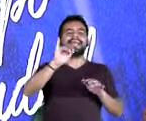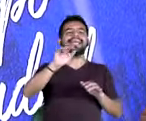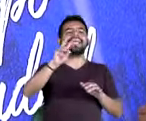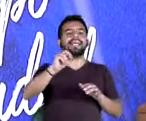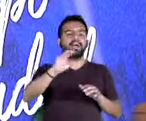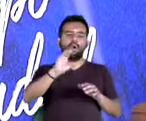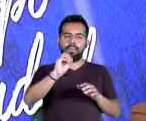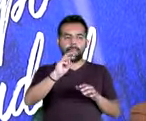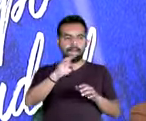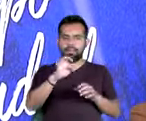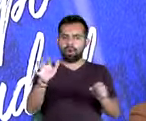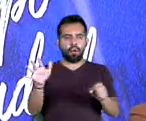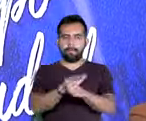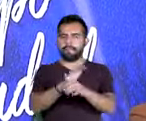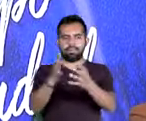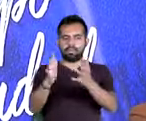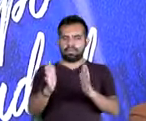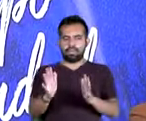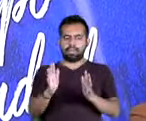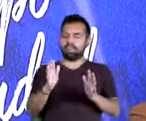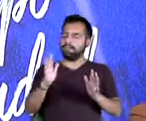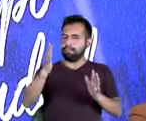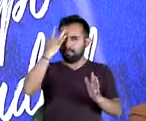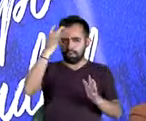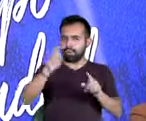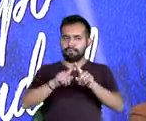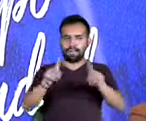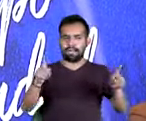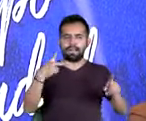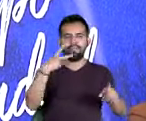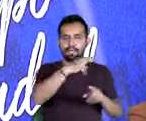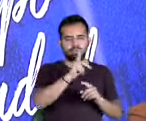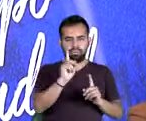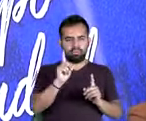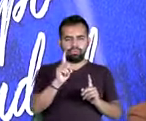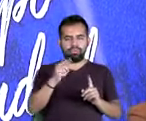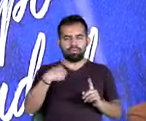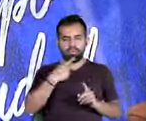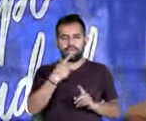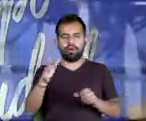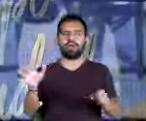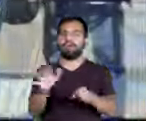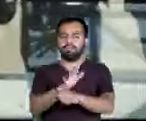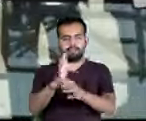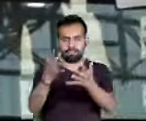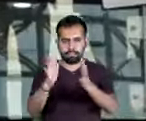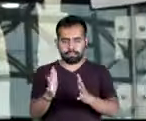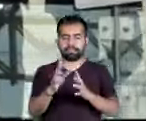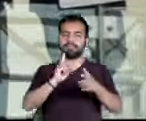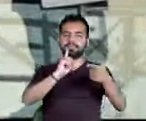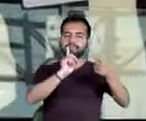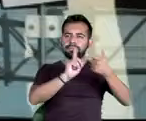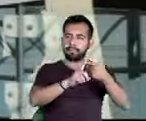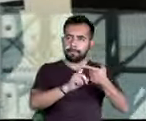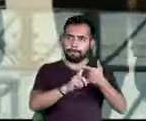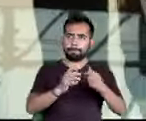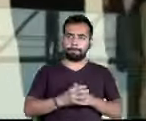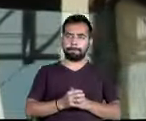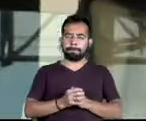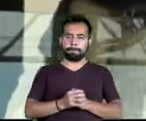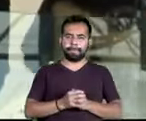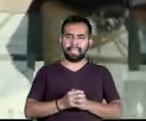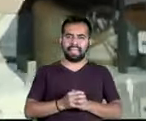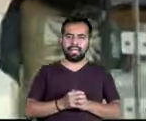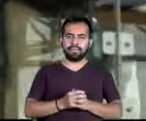le podré decir si es verdadera o falsa, justamente cuando la pueda completar. Lo primero. Lo segundo, mire, en